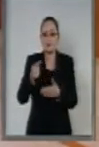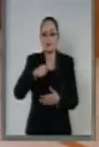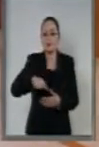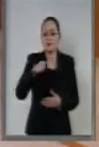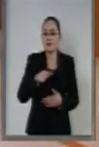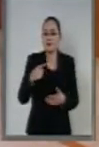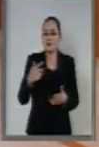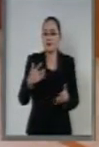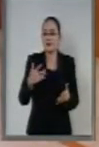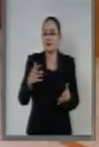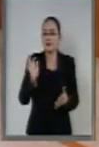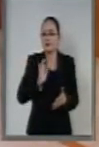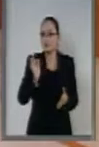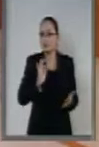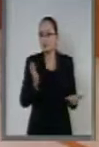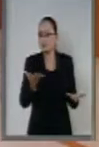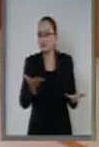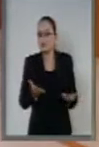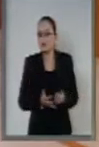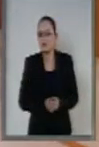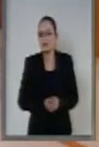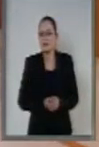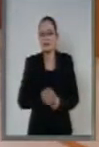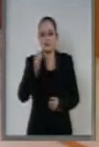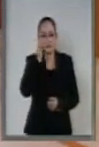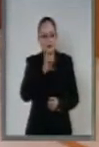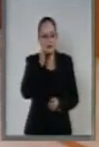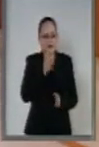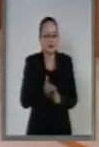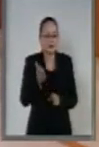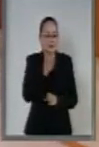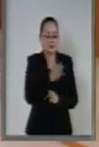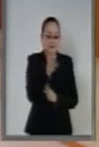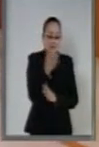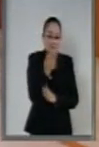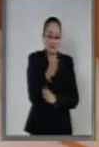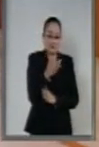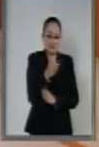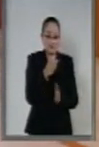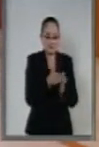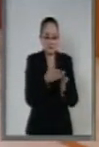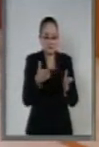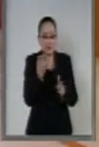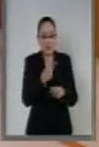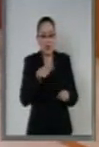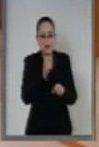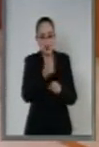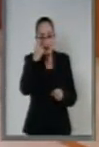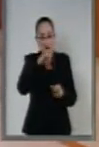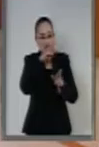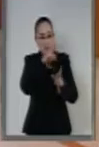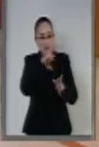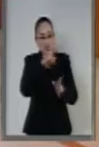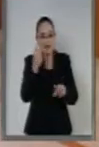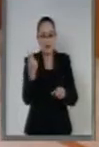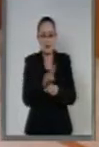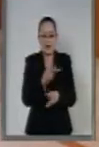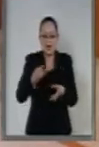del horror que siempre tenemos en febrero cuando se presentan los resultados de la cuenta pública